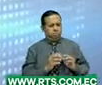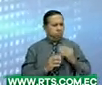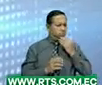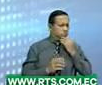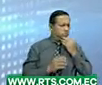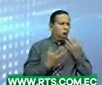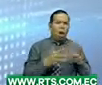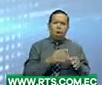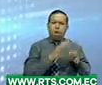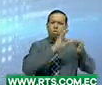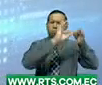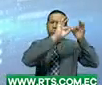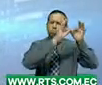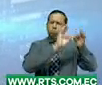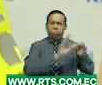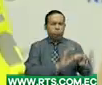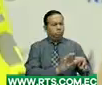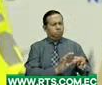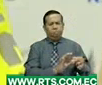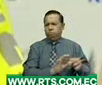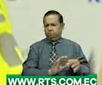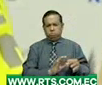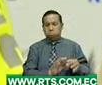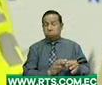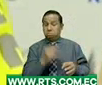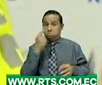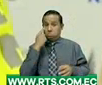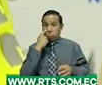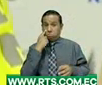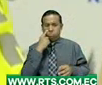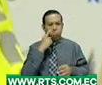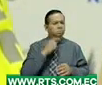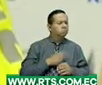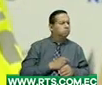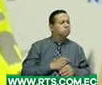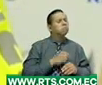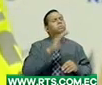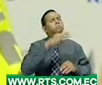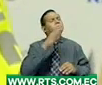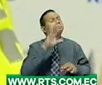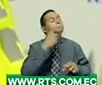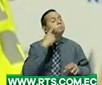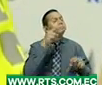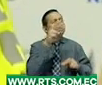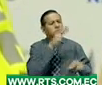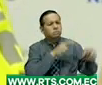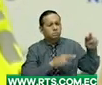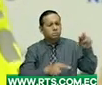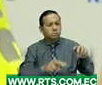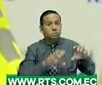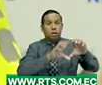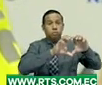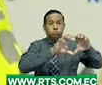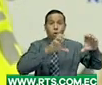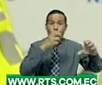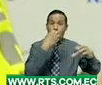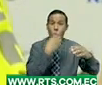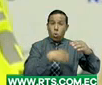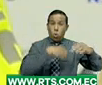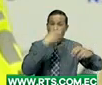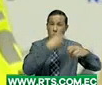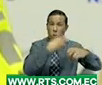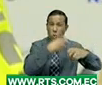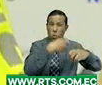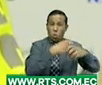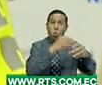armársela. En ese momento pudimos identificar unos cilindros de metal en los cuales, al realizar las